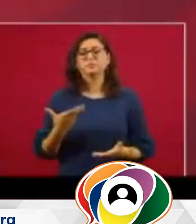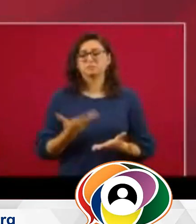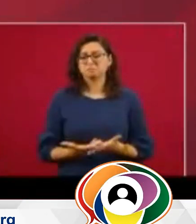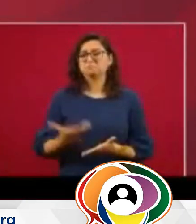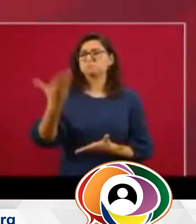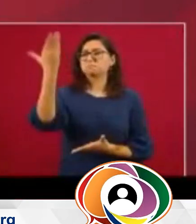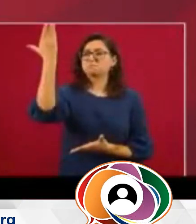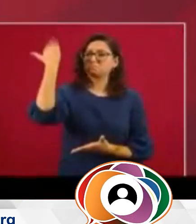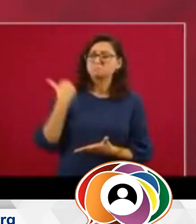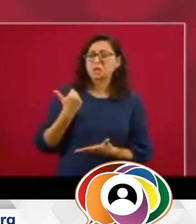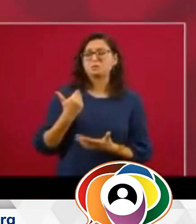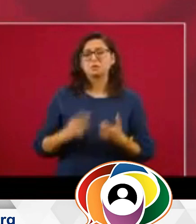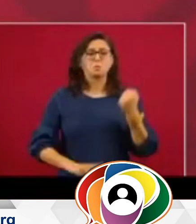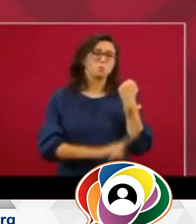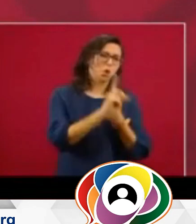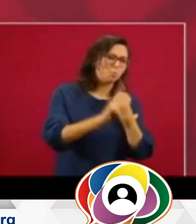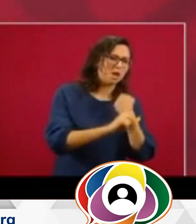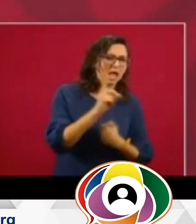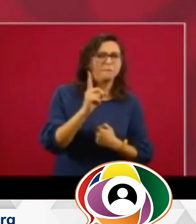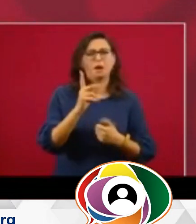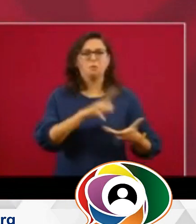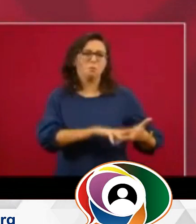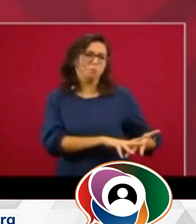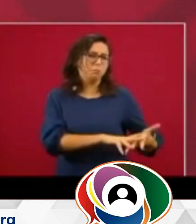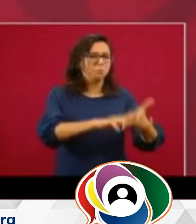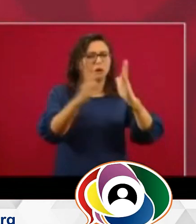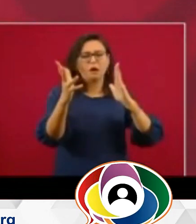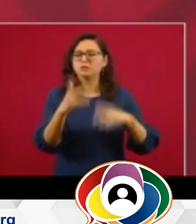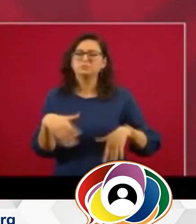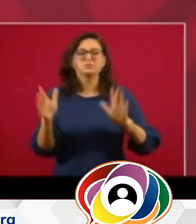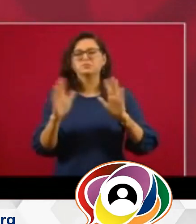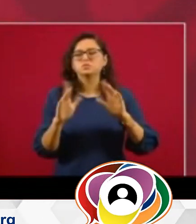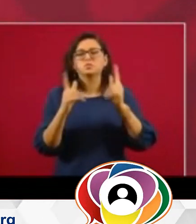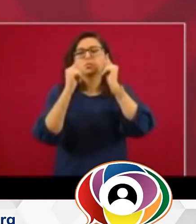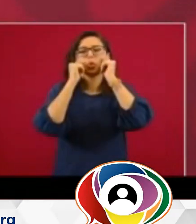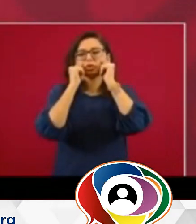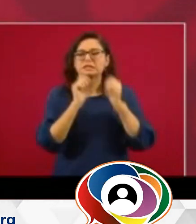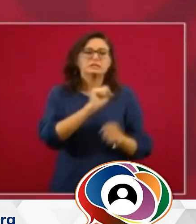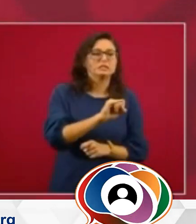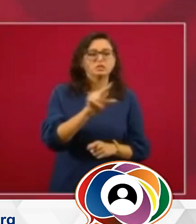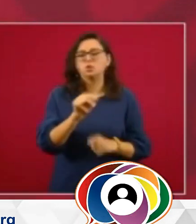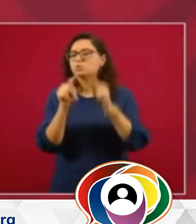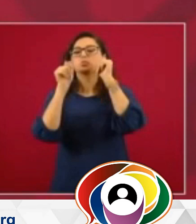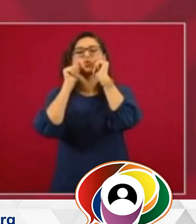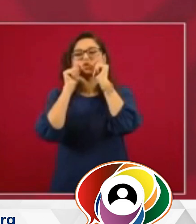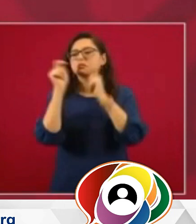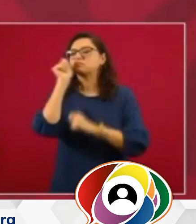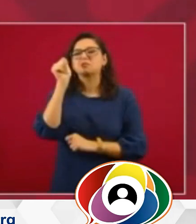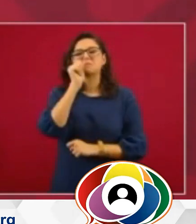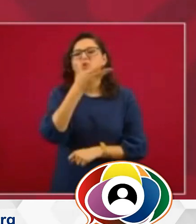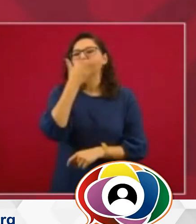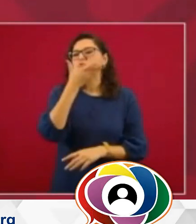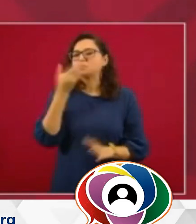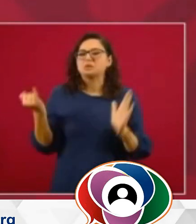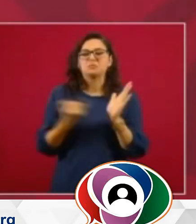por último la agenda ciudadana en la que se montó el obradorismo irá desapareciendo gradualmente una